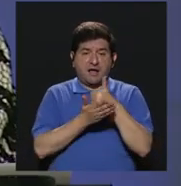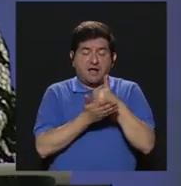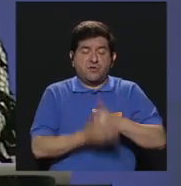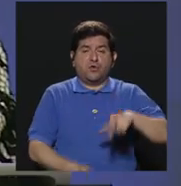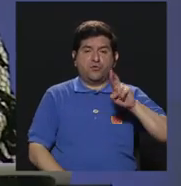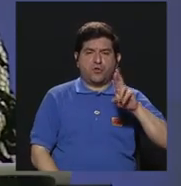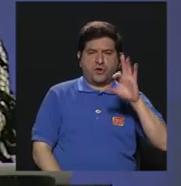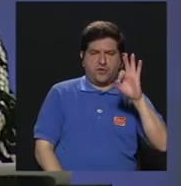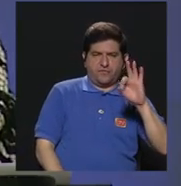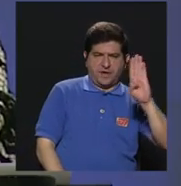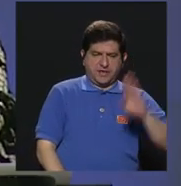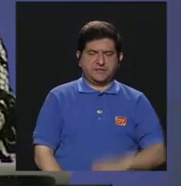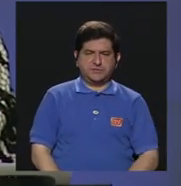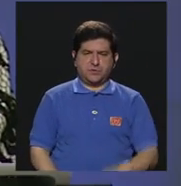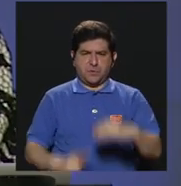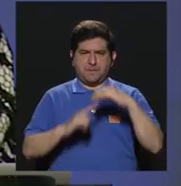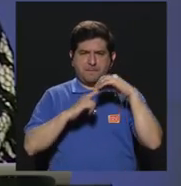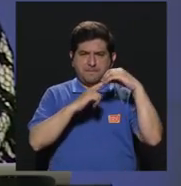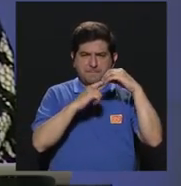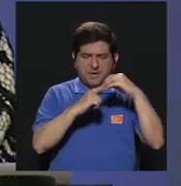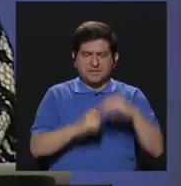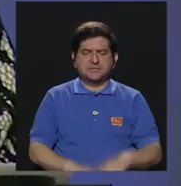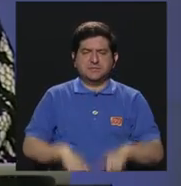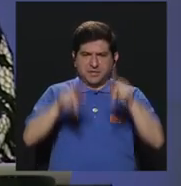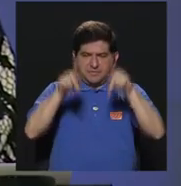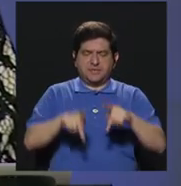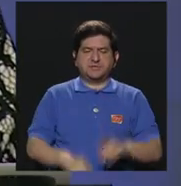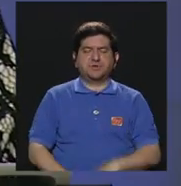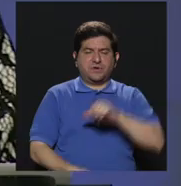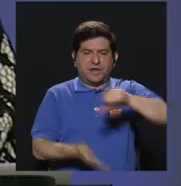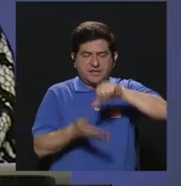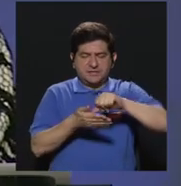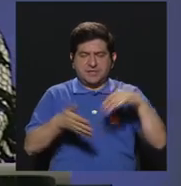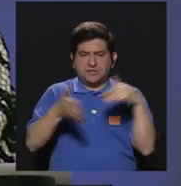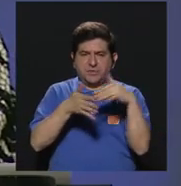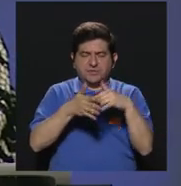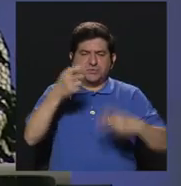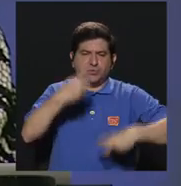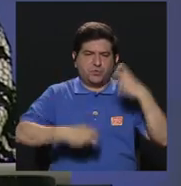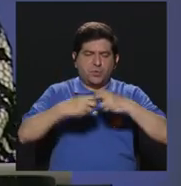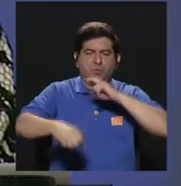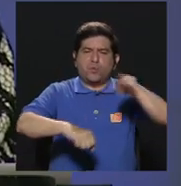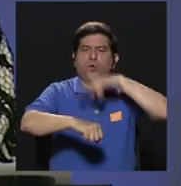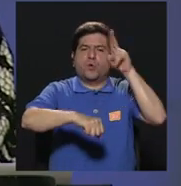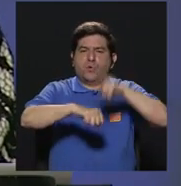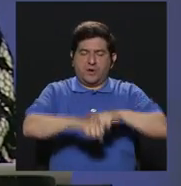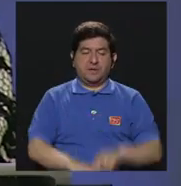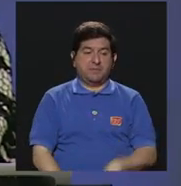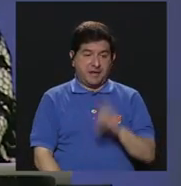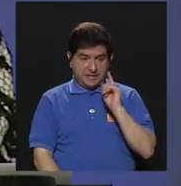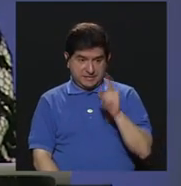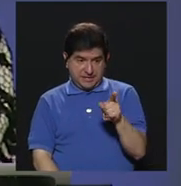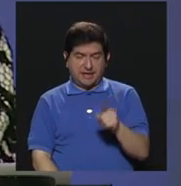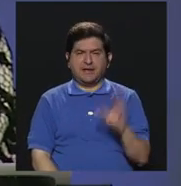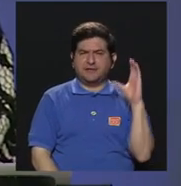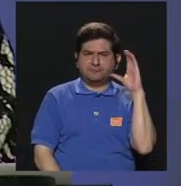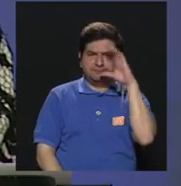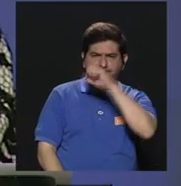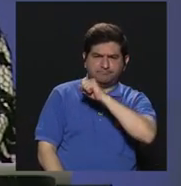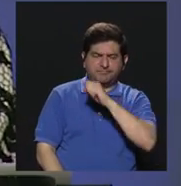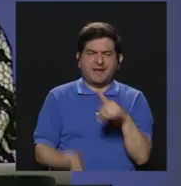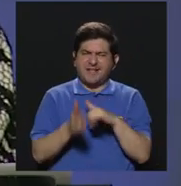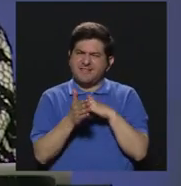Facio, la figura principal del Centro para el Estudio de los Problemas Nacionales. Fue él quien notó